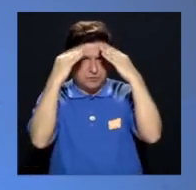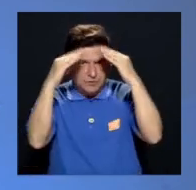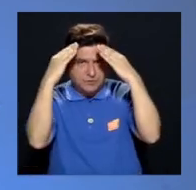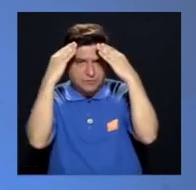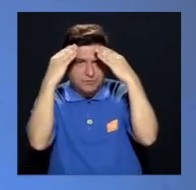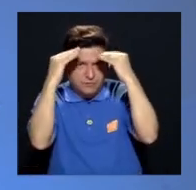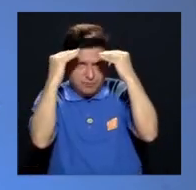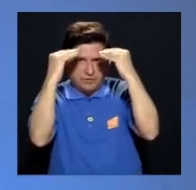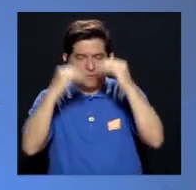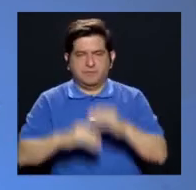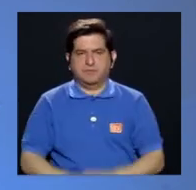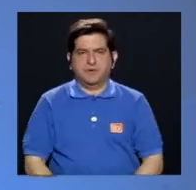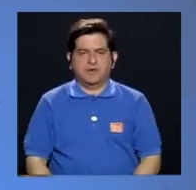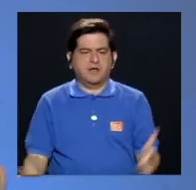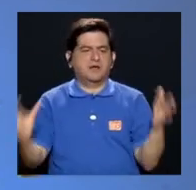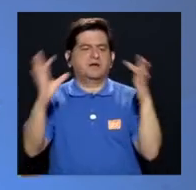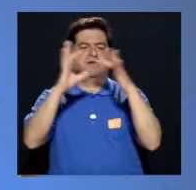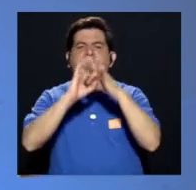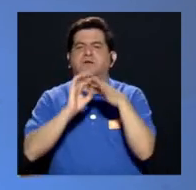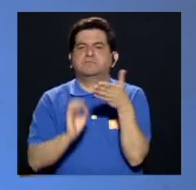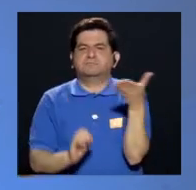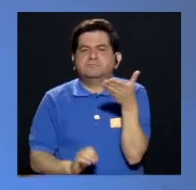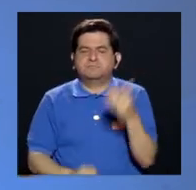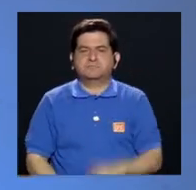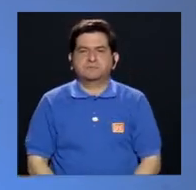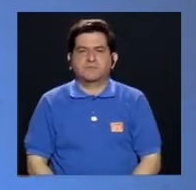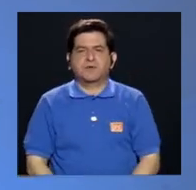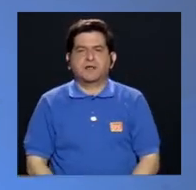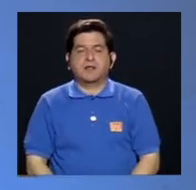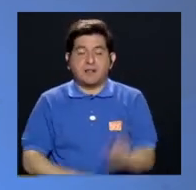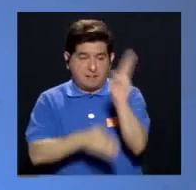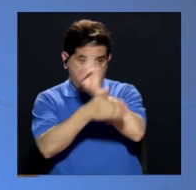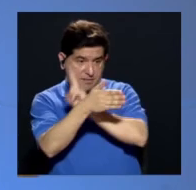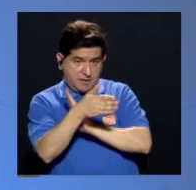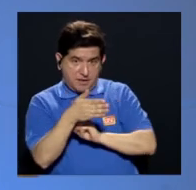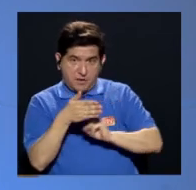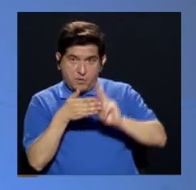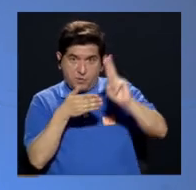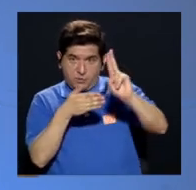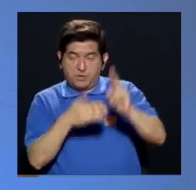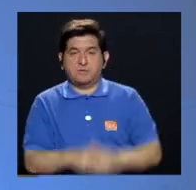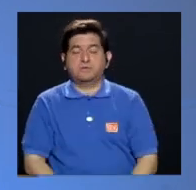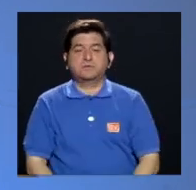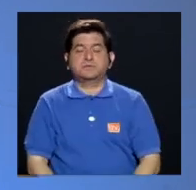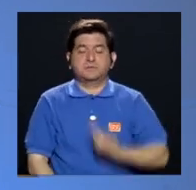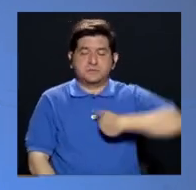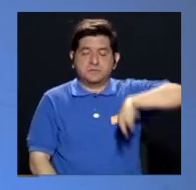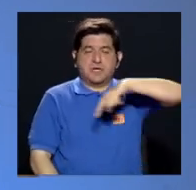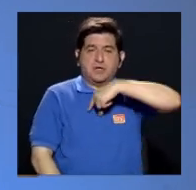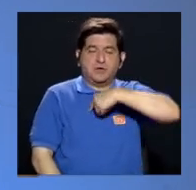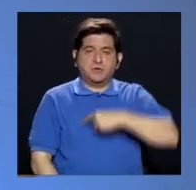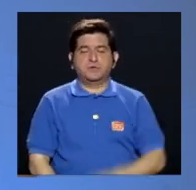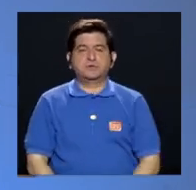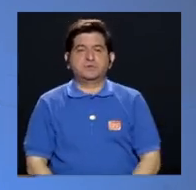informe sobre la universidad que